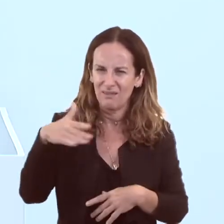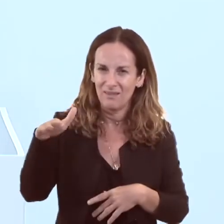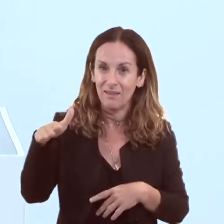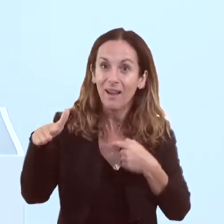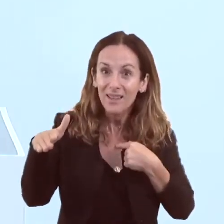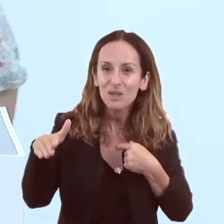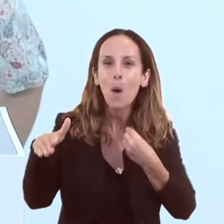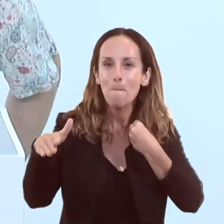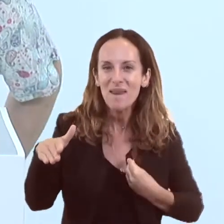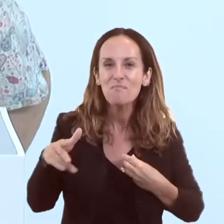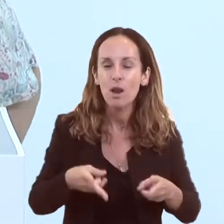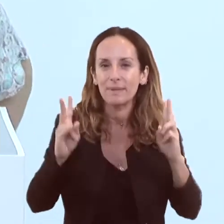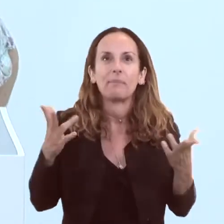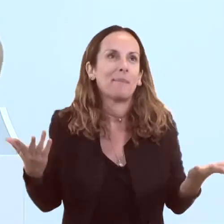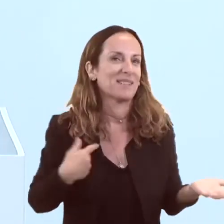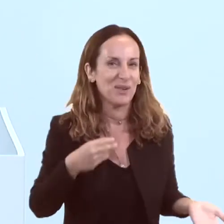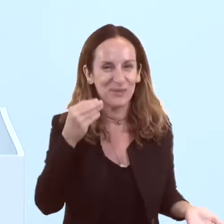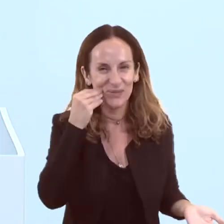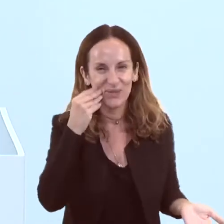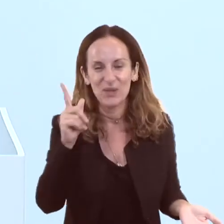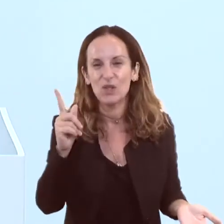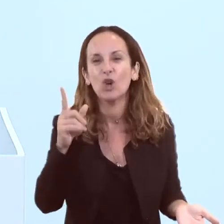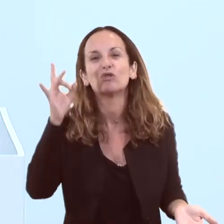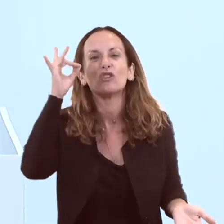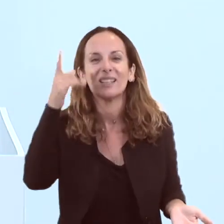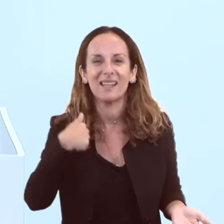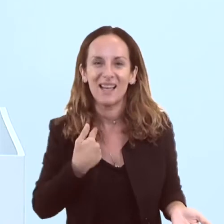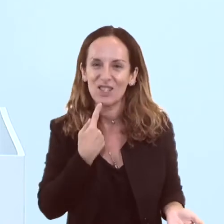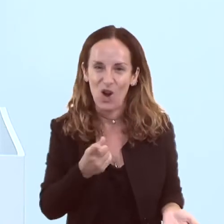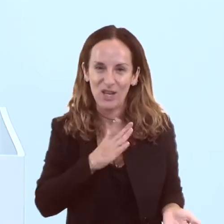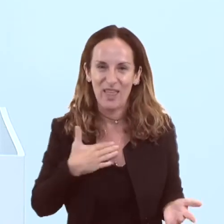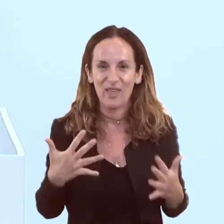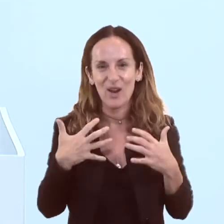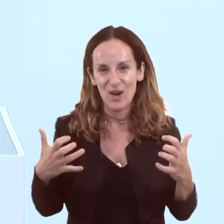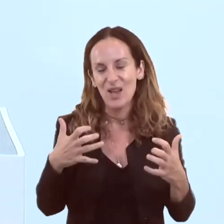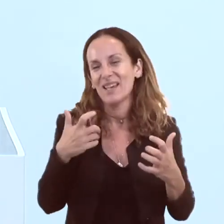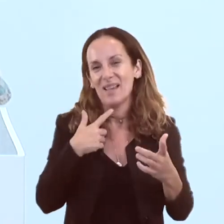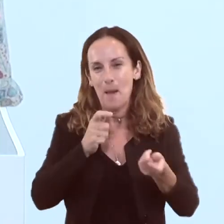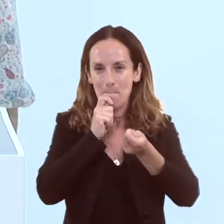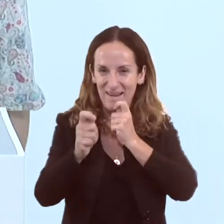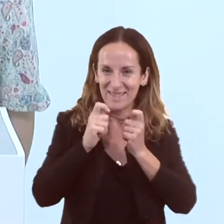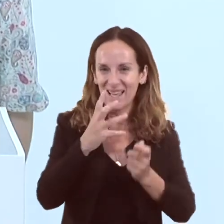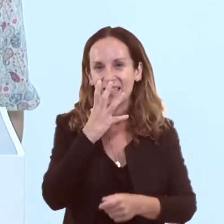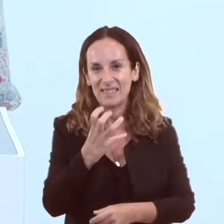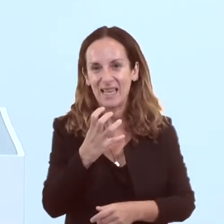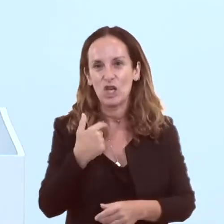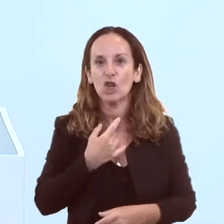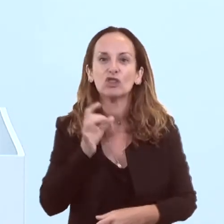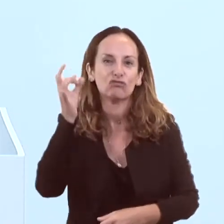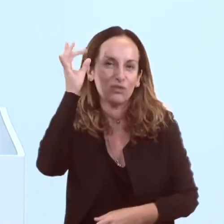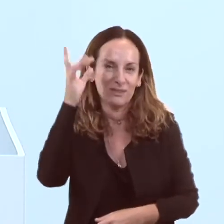no sería tonto decir eso no perdonar no quiero decir bobadas en una rueda de prensa seria pero sí que